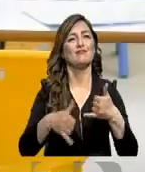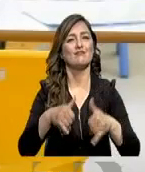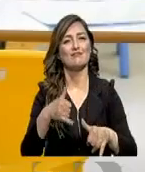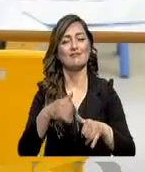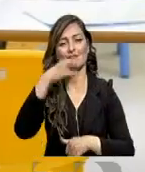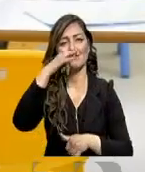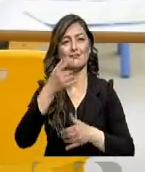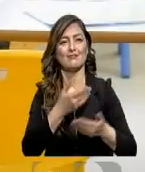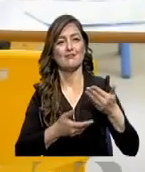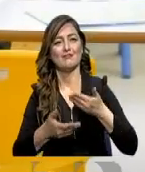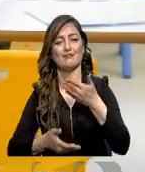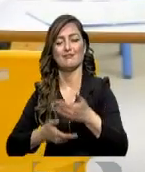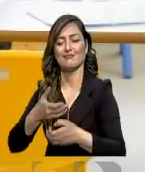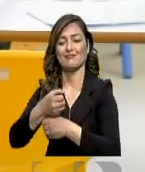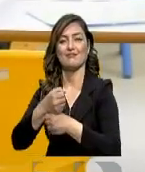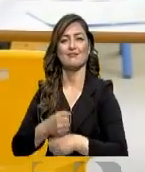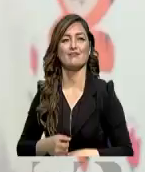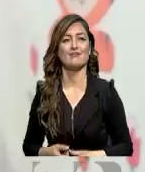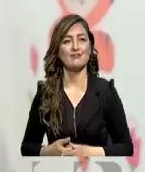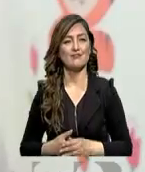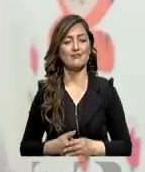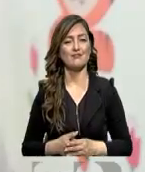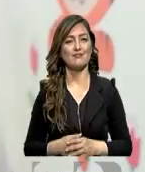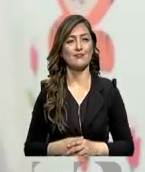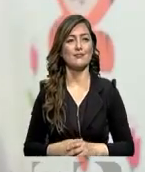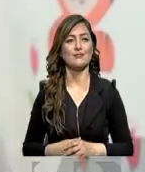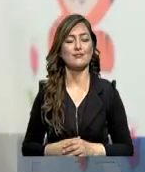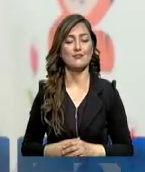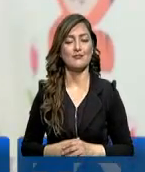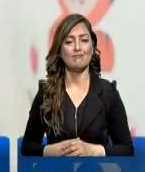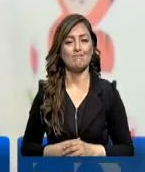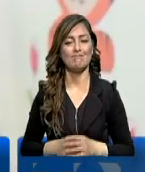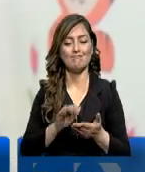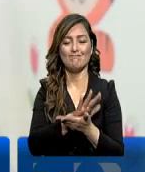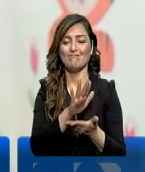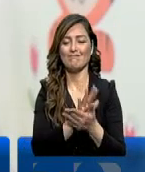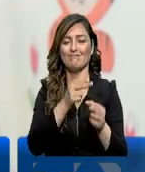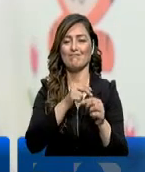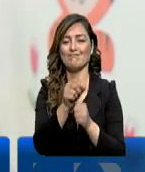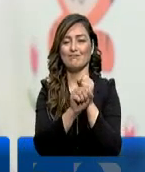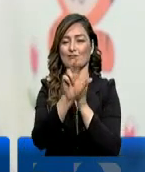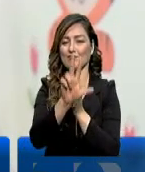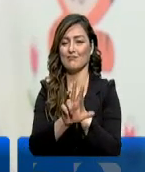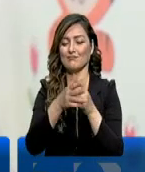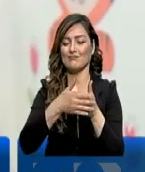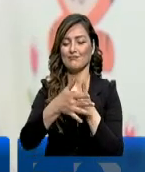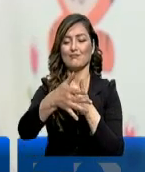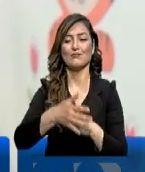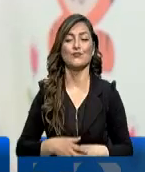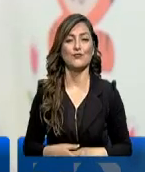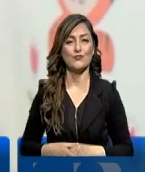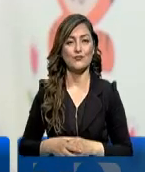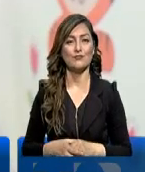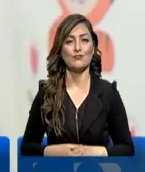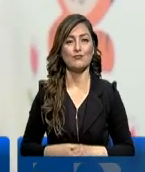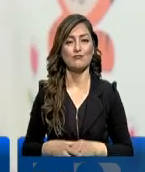niños bajo estrictas medidas de bioseguridad. Si bien tenemos la parte de escolarización a partir de los 3 años en adelante, podemos también dar algún